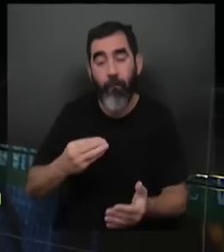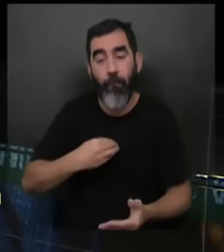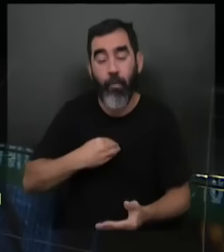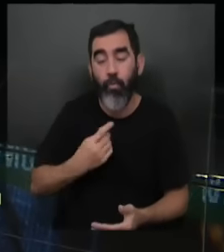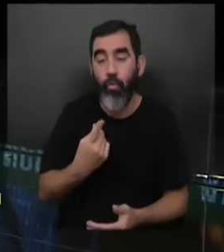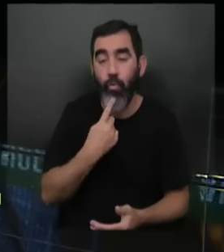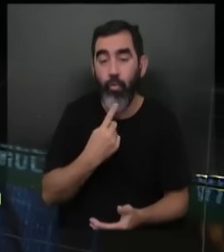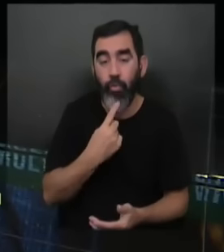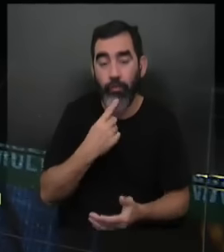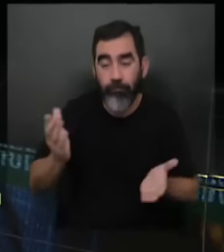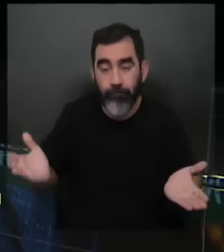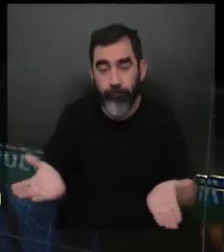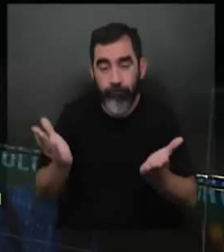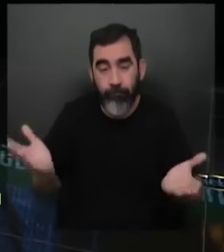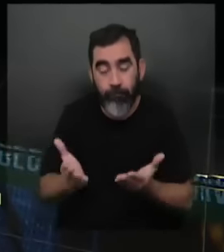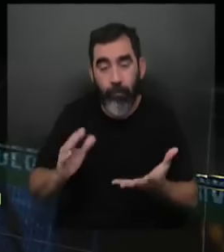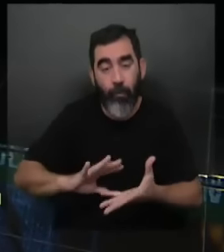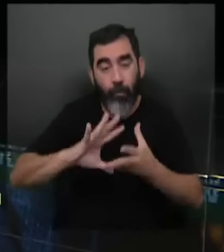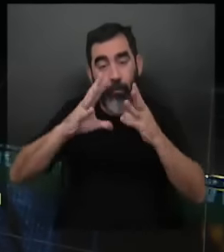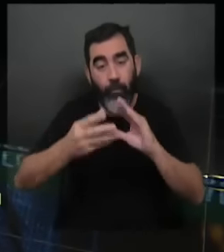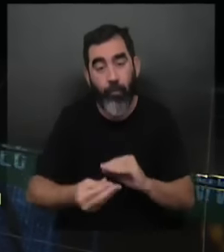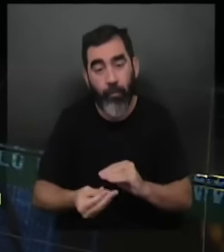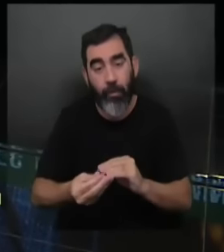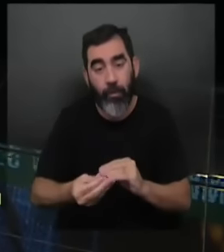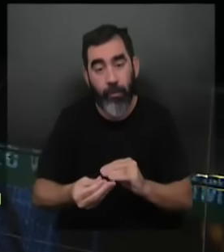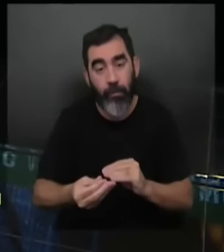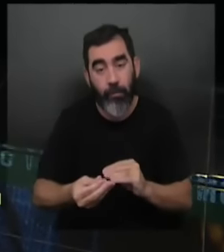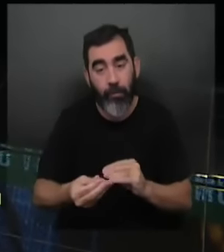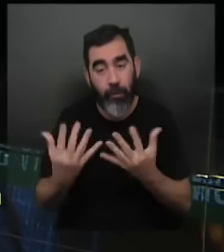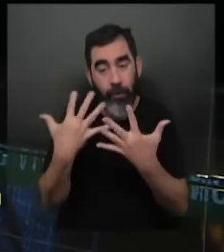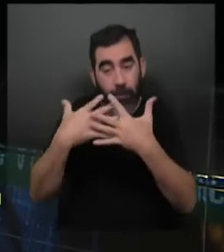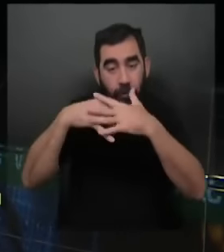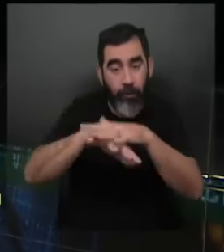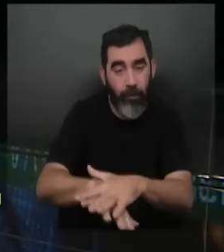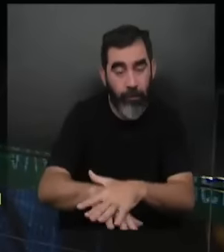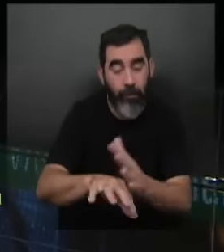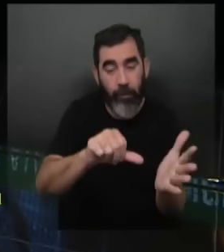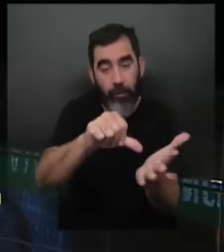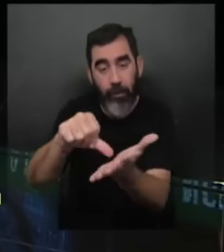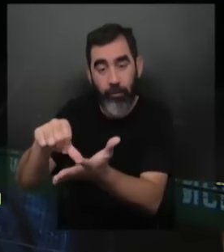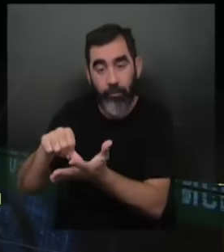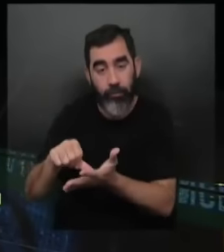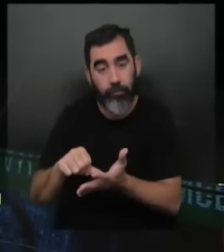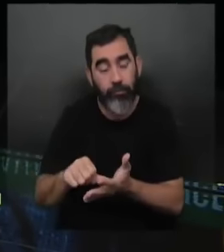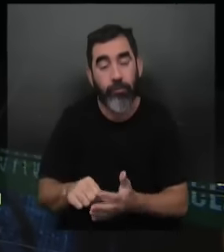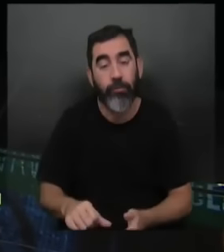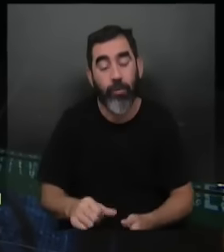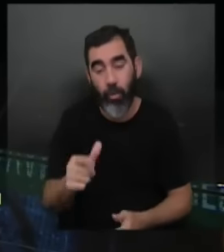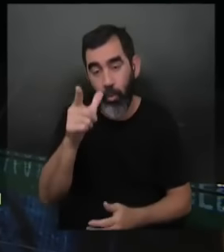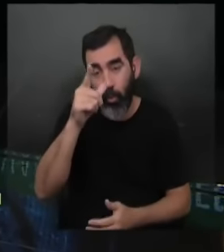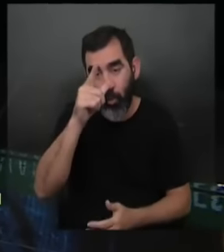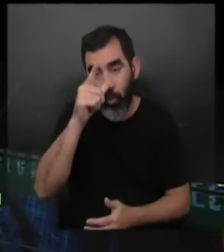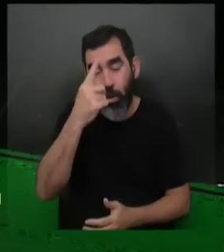política justamente para impulsar mecanismos de de integración entre los países Julio es el mes de la